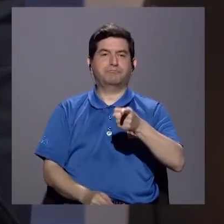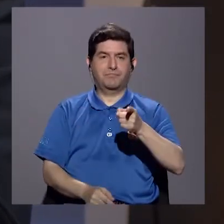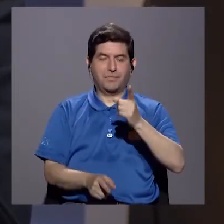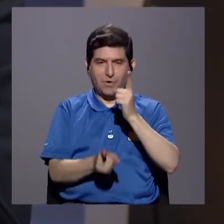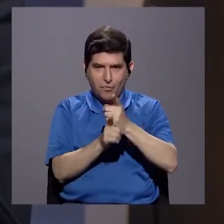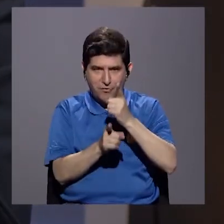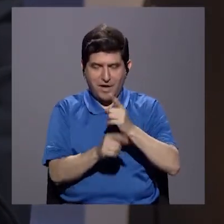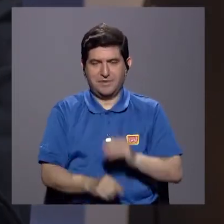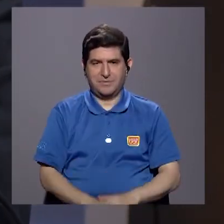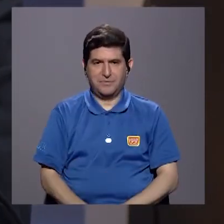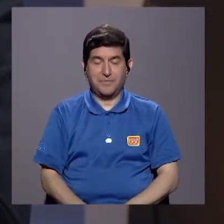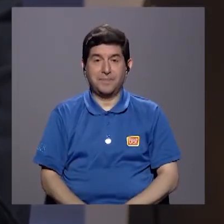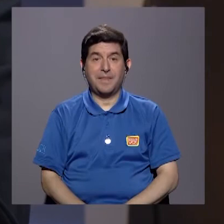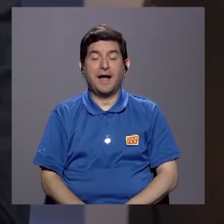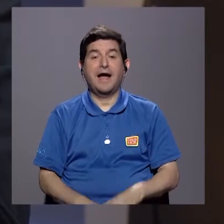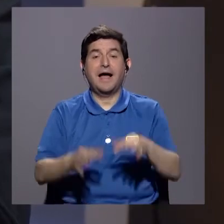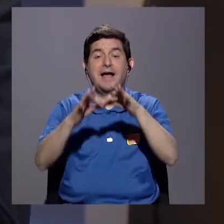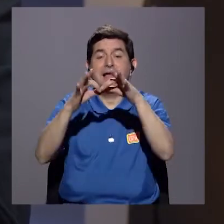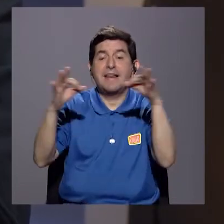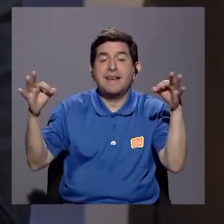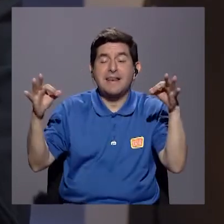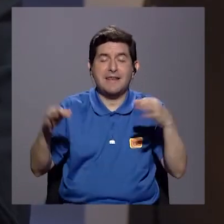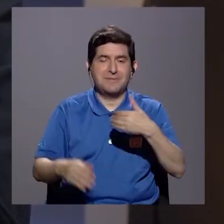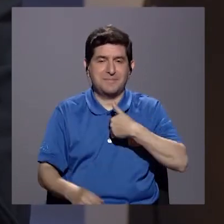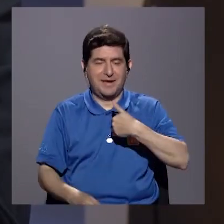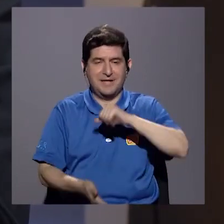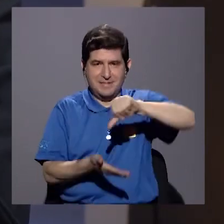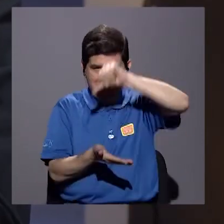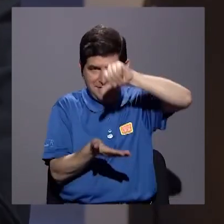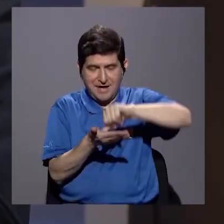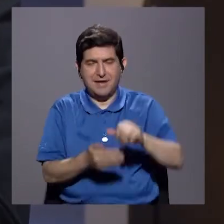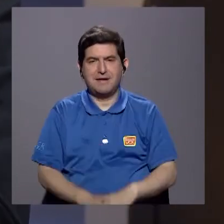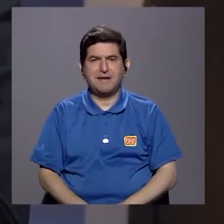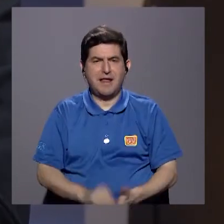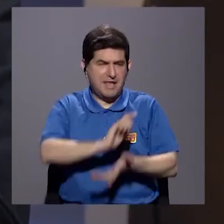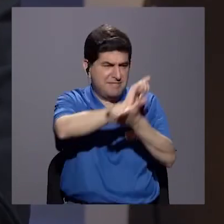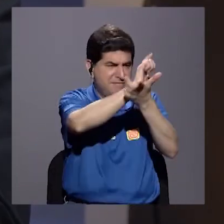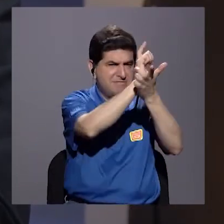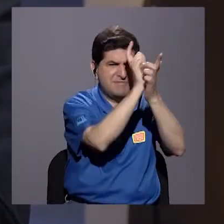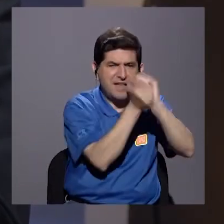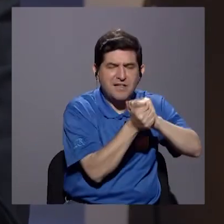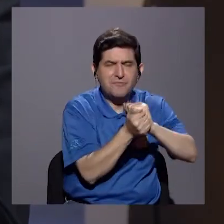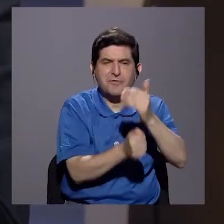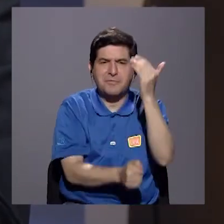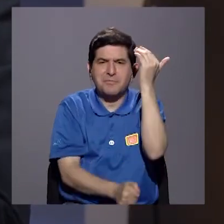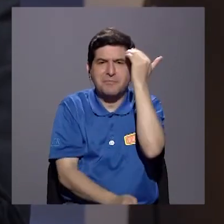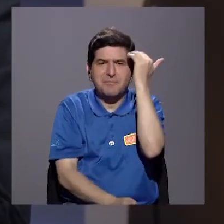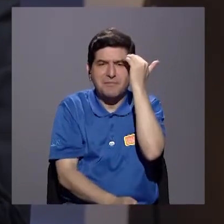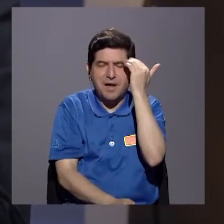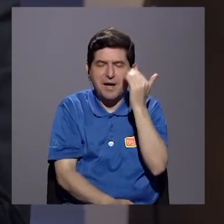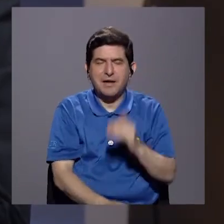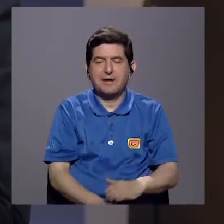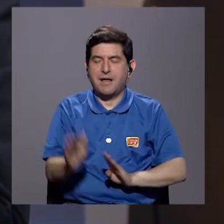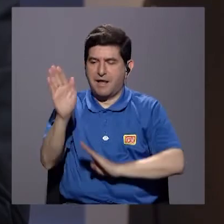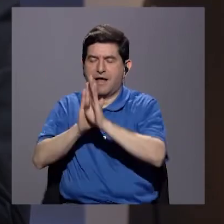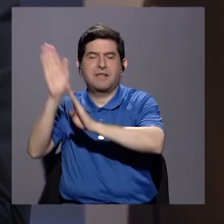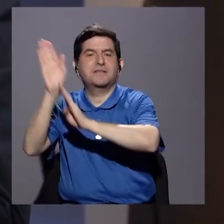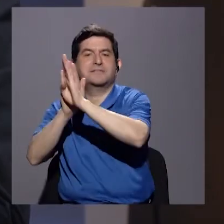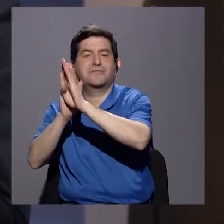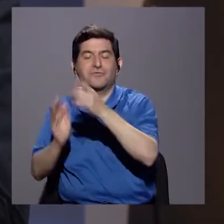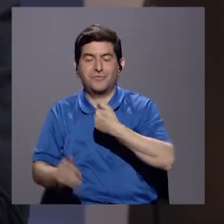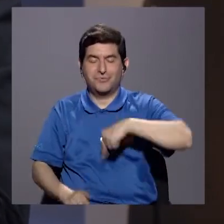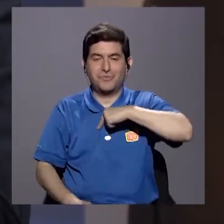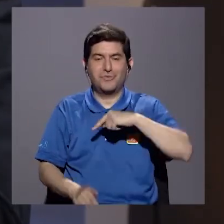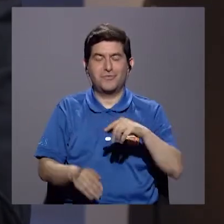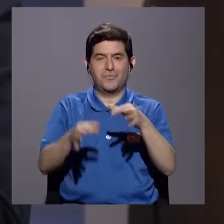calificado, ¿verdad? Y por eso el lema del Senat, Manuel Emilio, es transformando conocimiento en desarrollo.